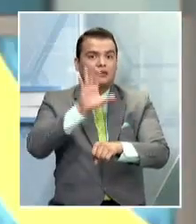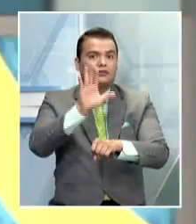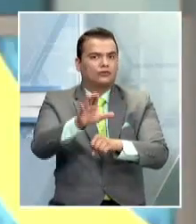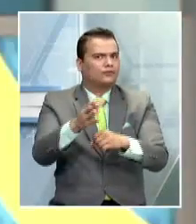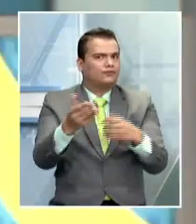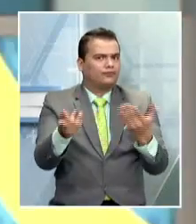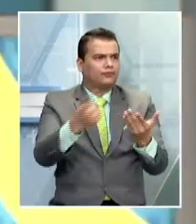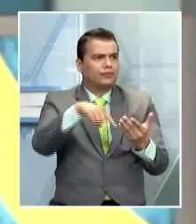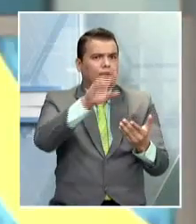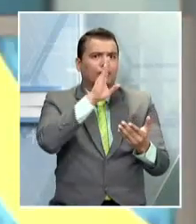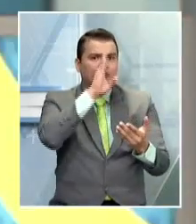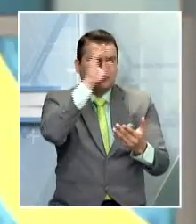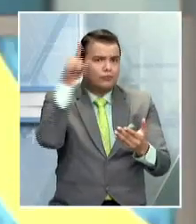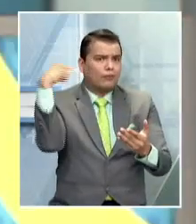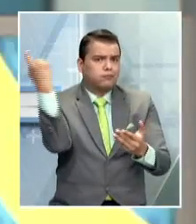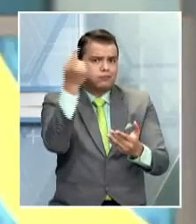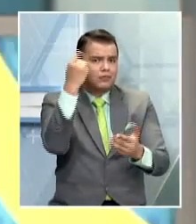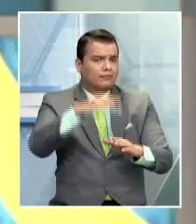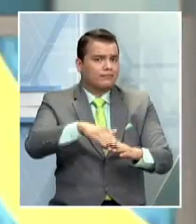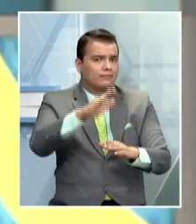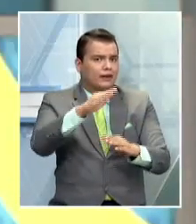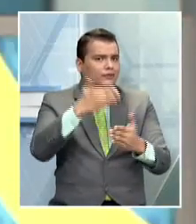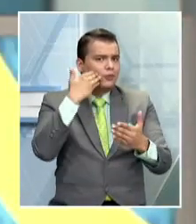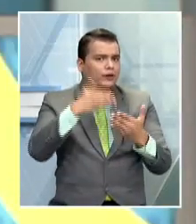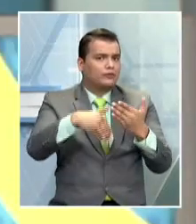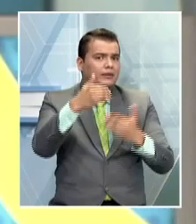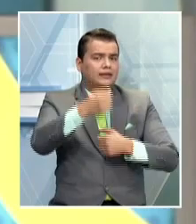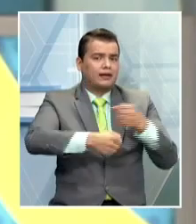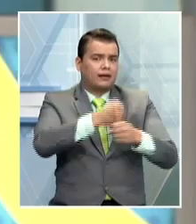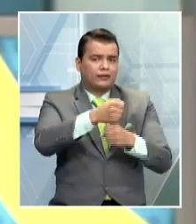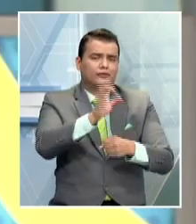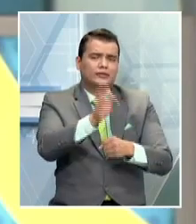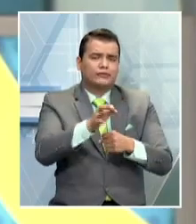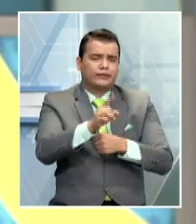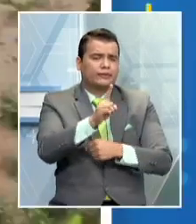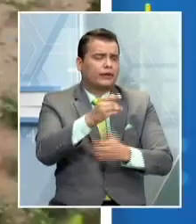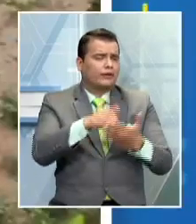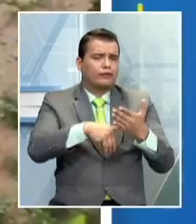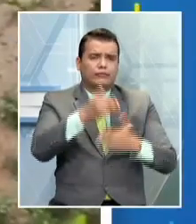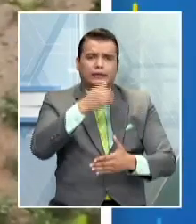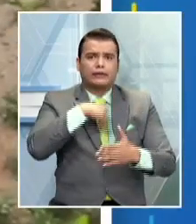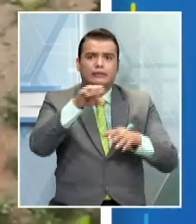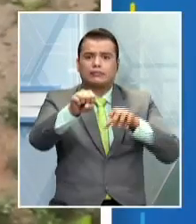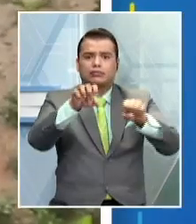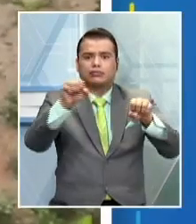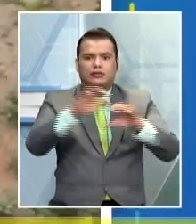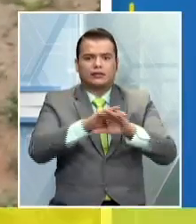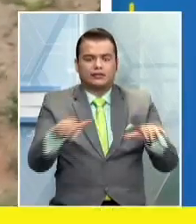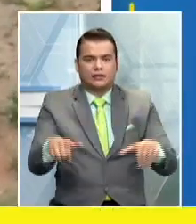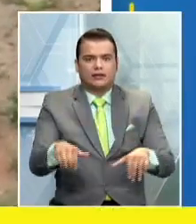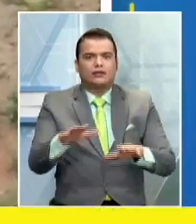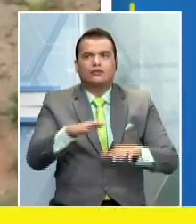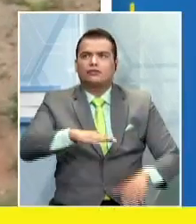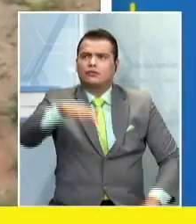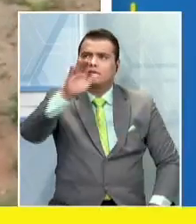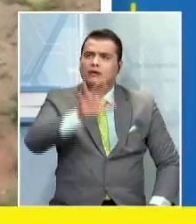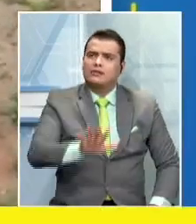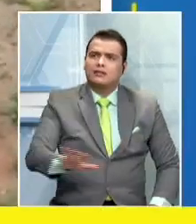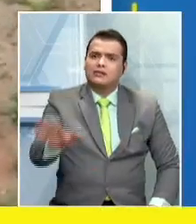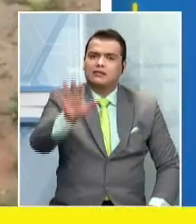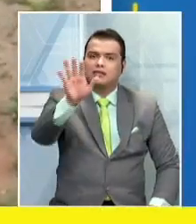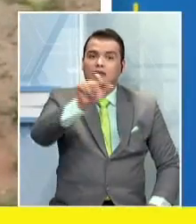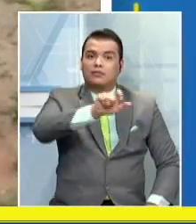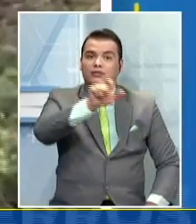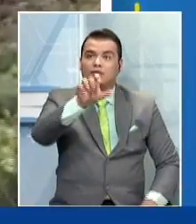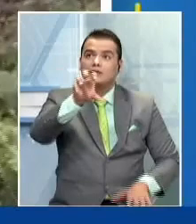una práctica que es recurrente a principios de cada año en la capital del Valle. Cuatro puntos de la zona de ladera de Cali están en la mira